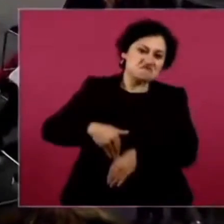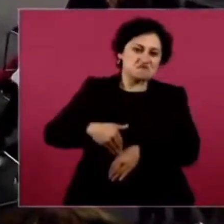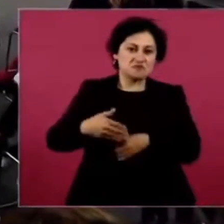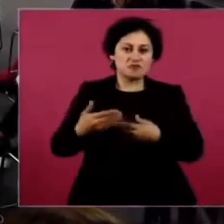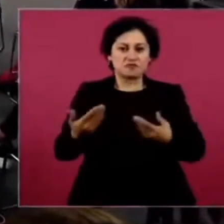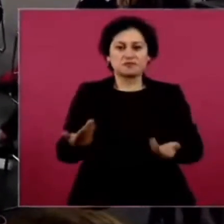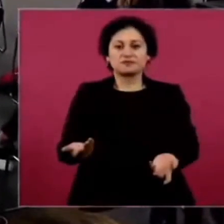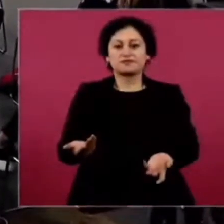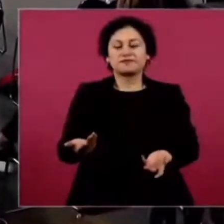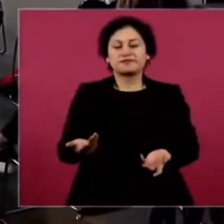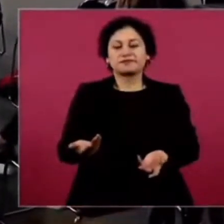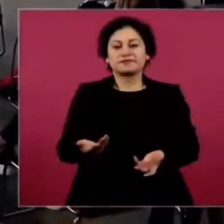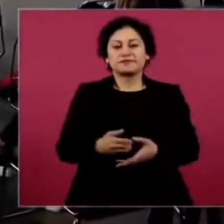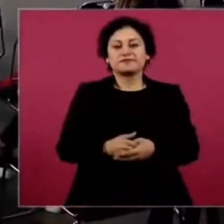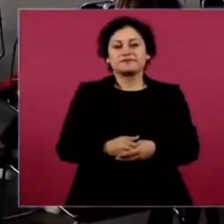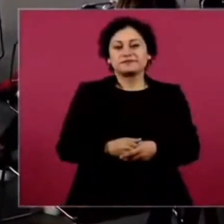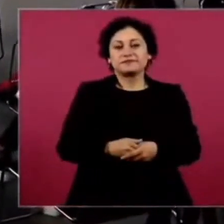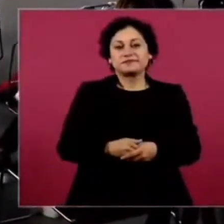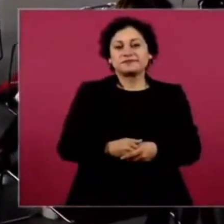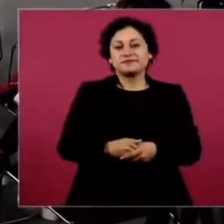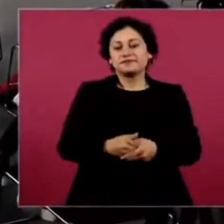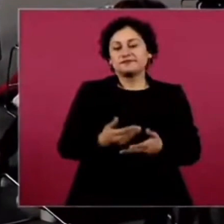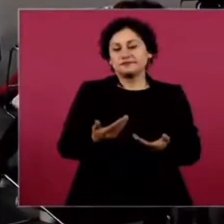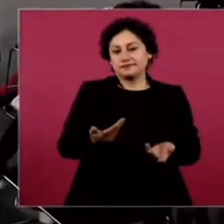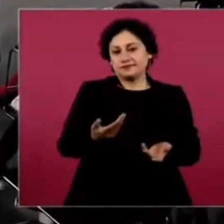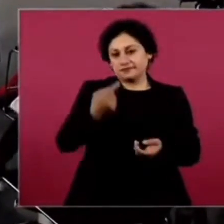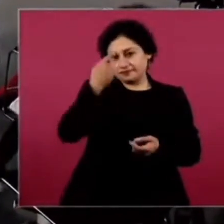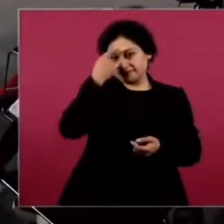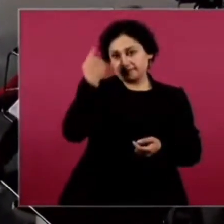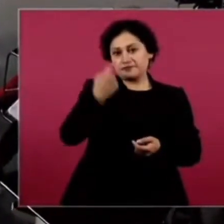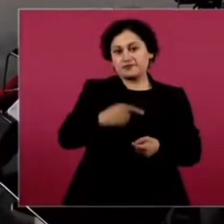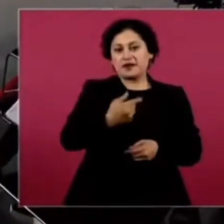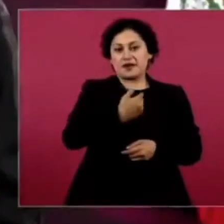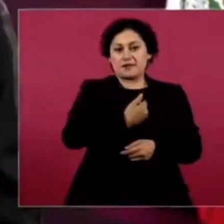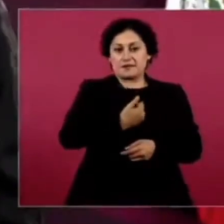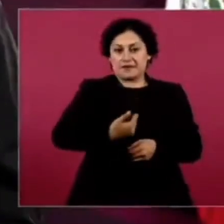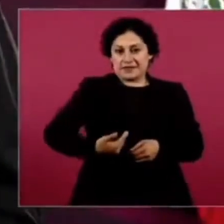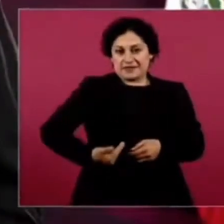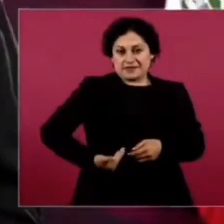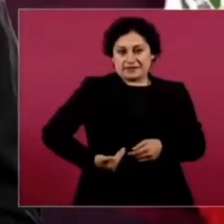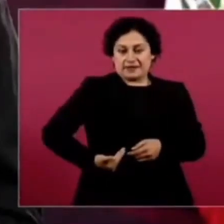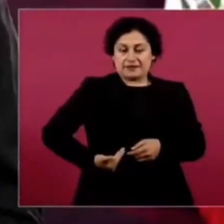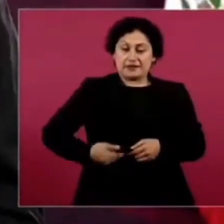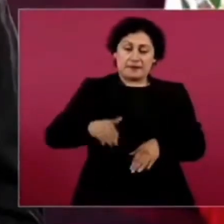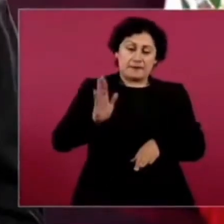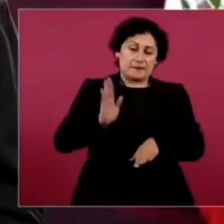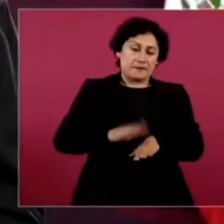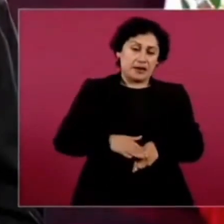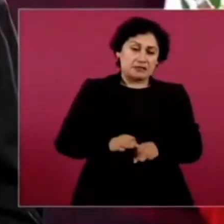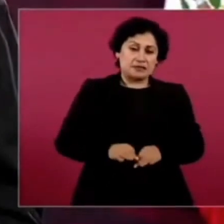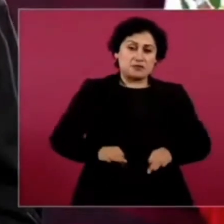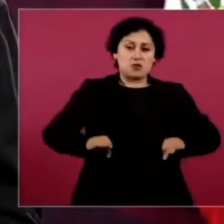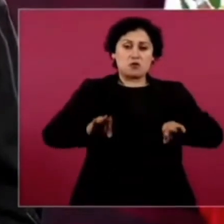y que fuese el presidencialismo el sistema dominante.